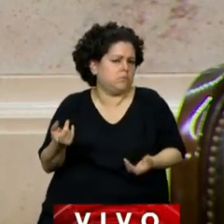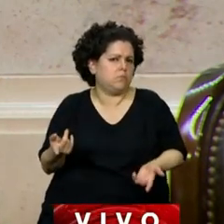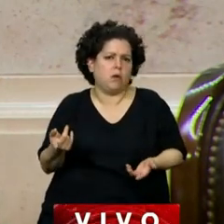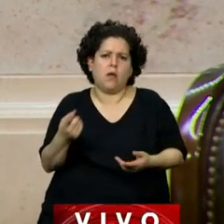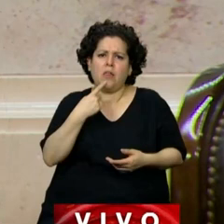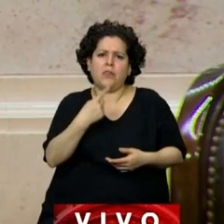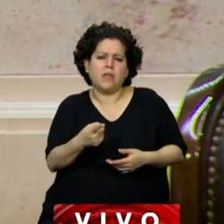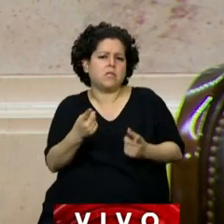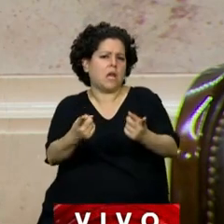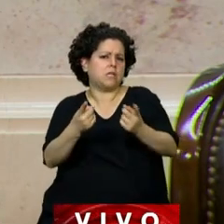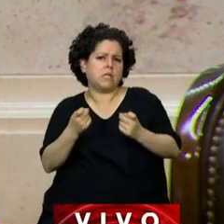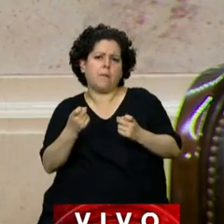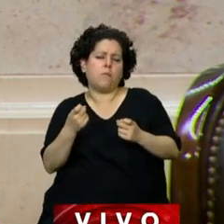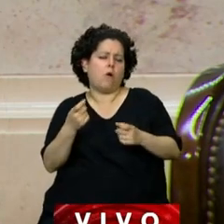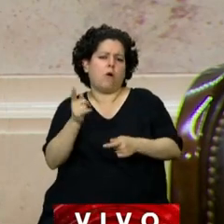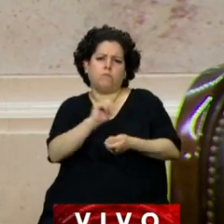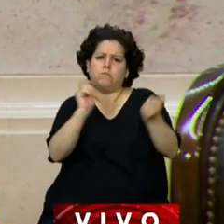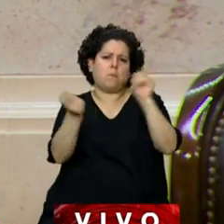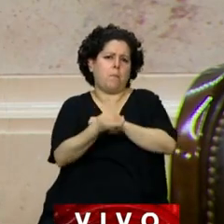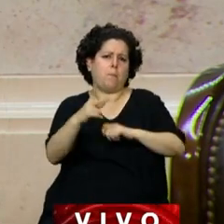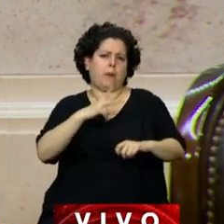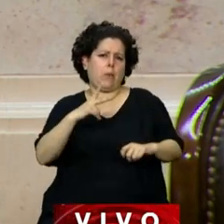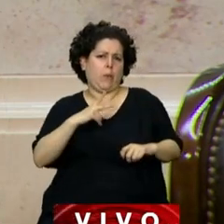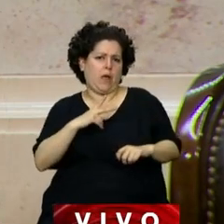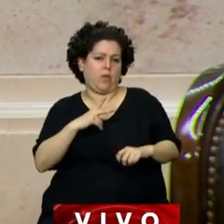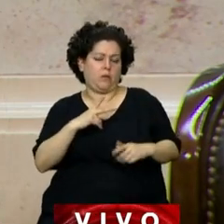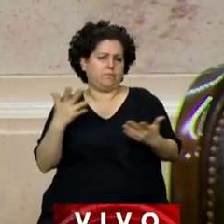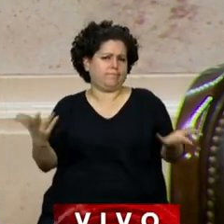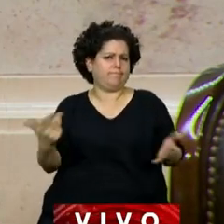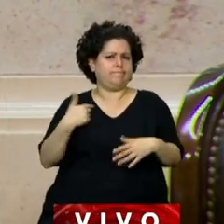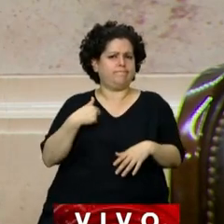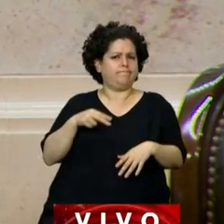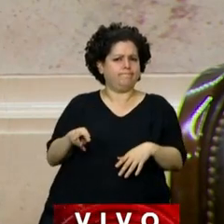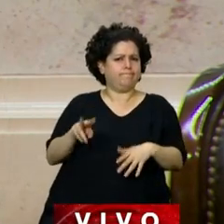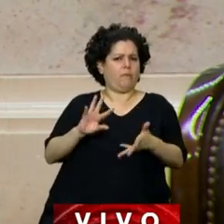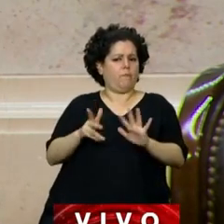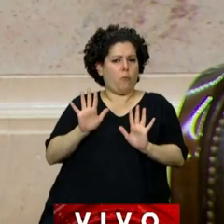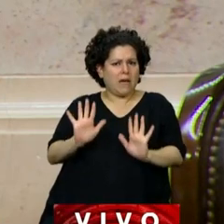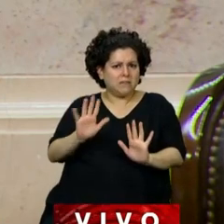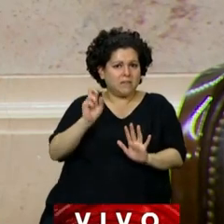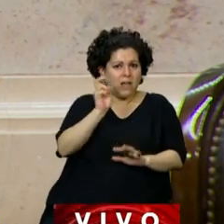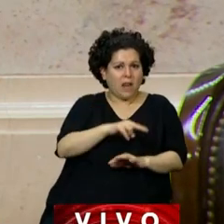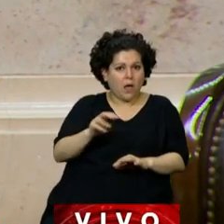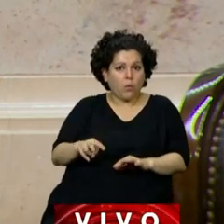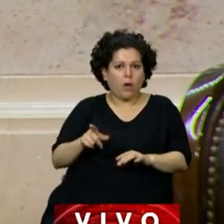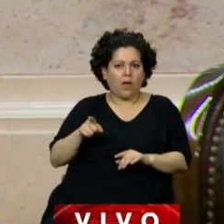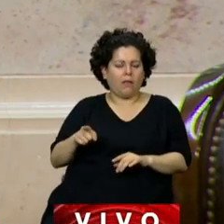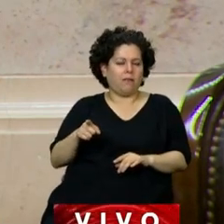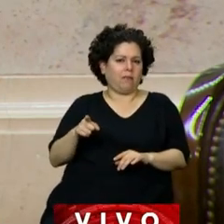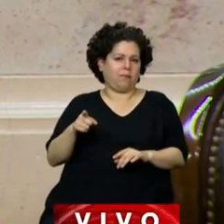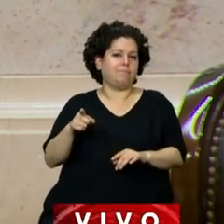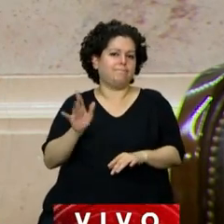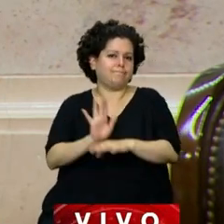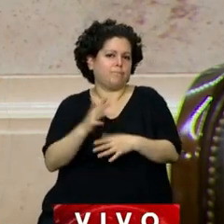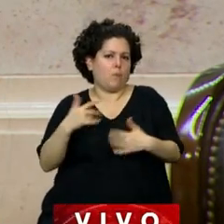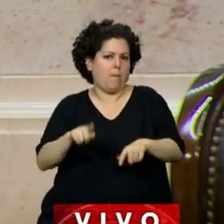la necesidad de volver a privatizarlas. Claramente, esto para la provincia de Neuquén sería un